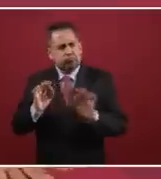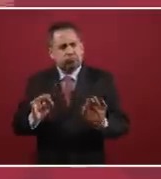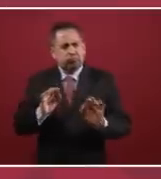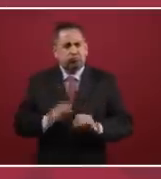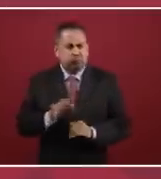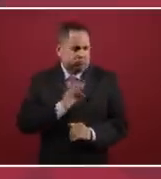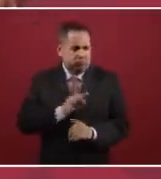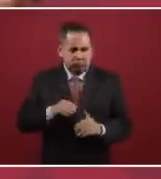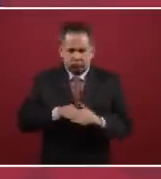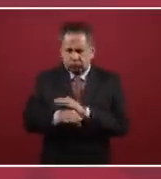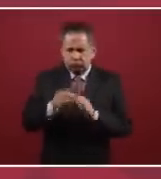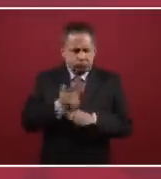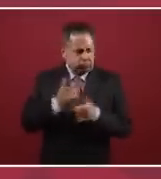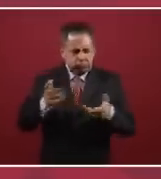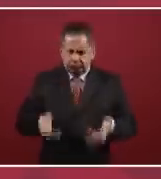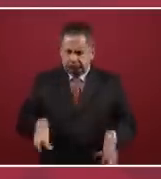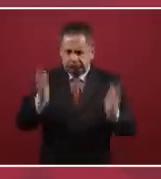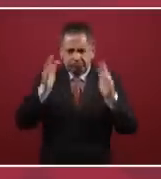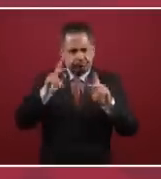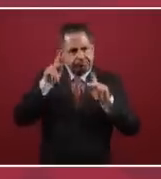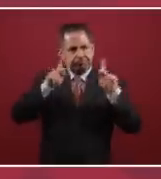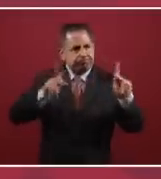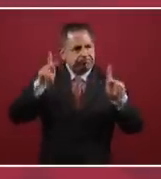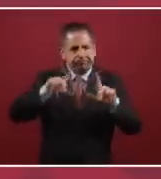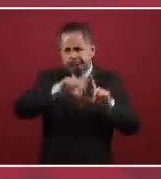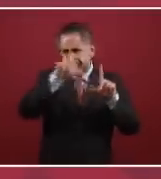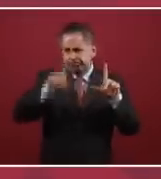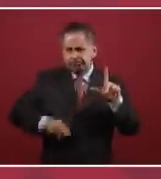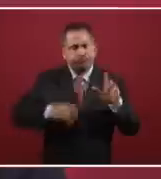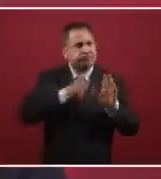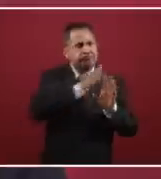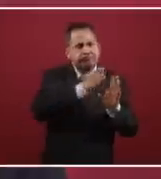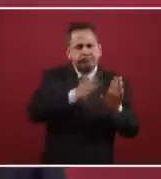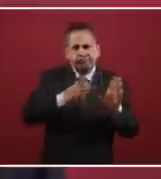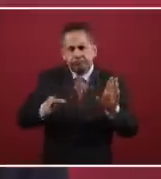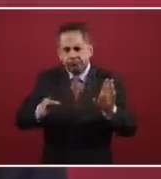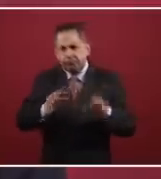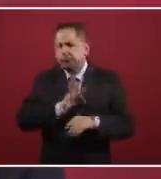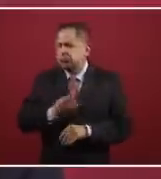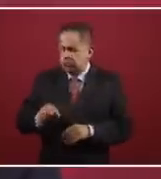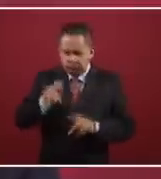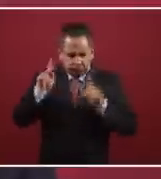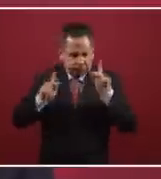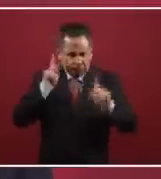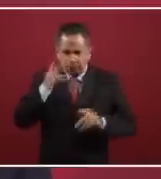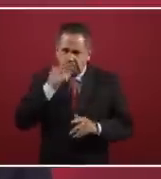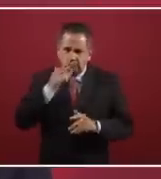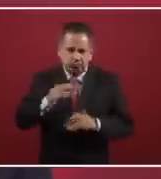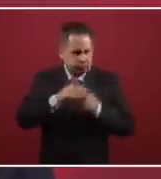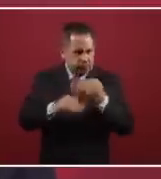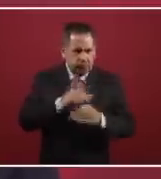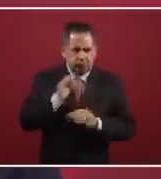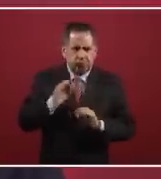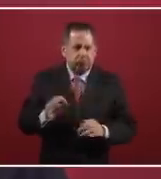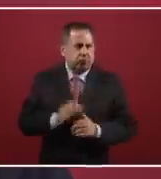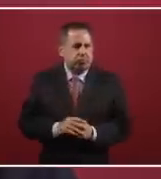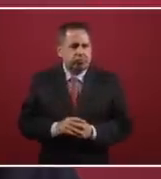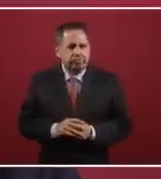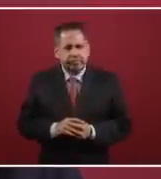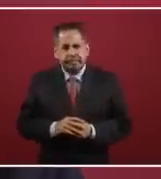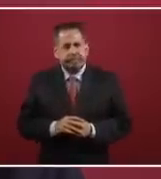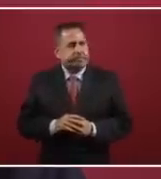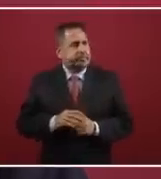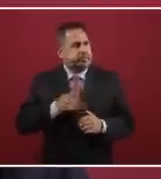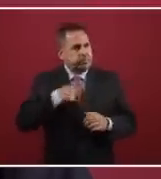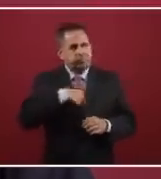Se puede visitar todo el país. Todo el país, se puede ir a todo